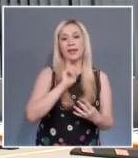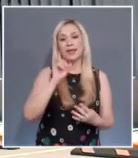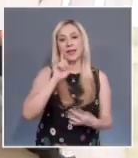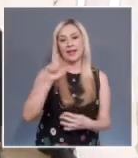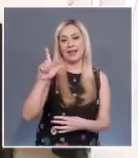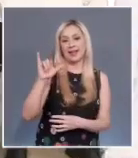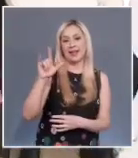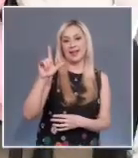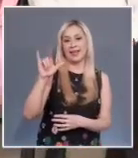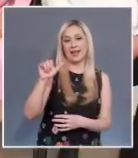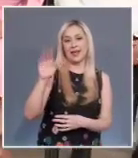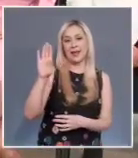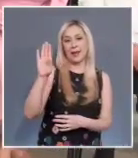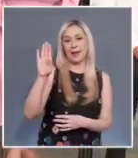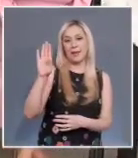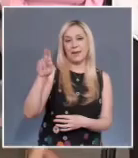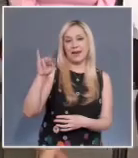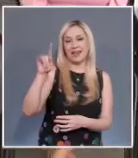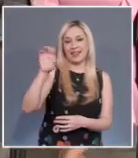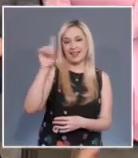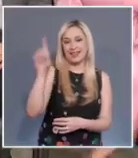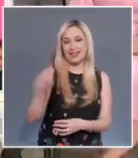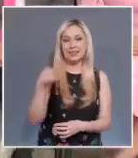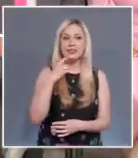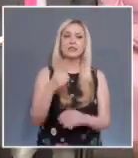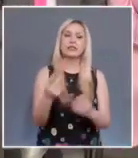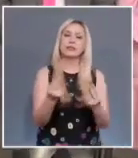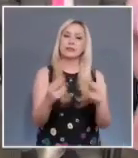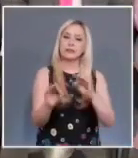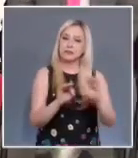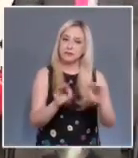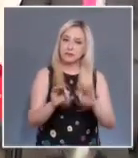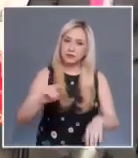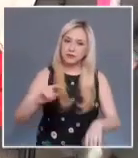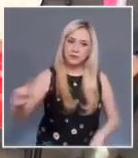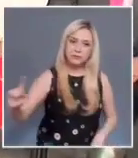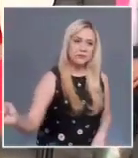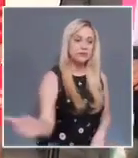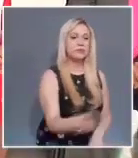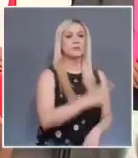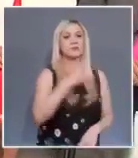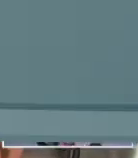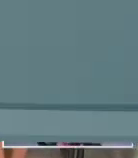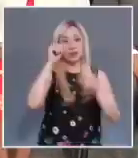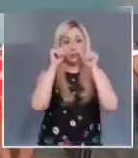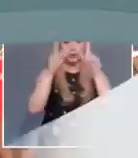vista que como servidores públicos se deben a la sociedad.